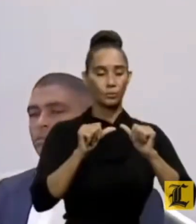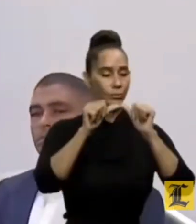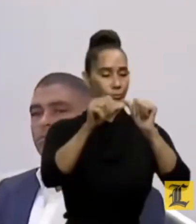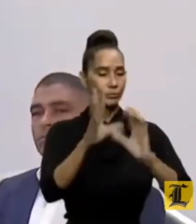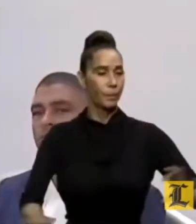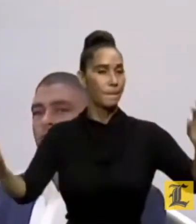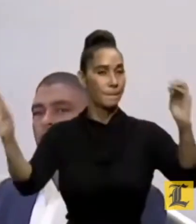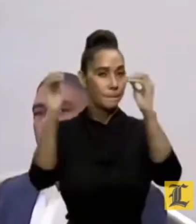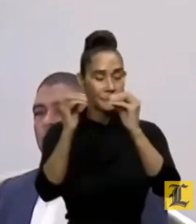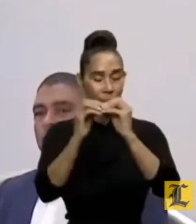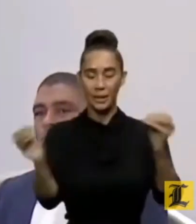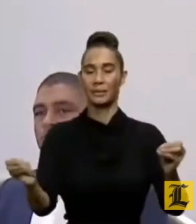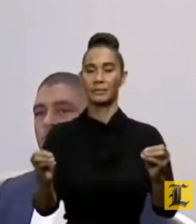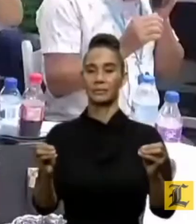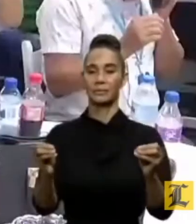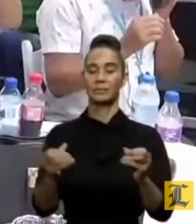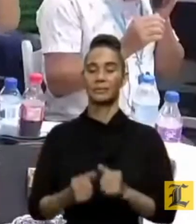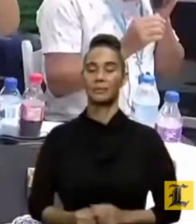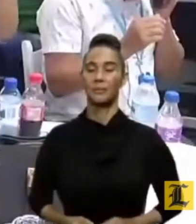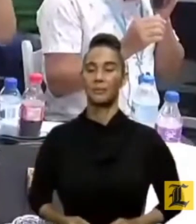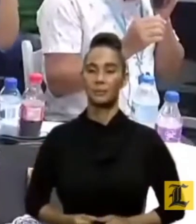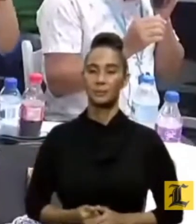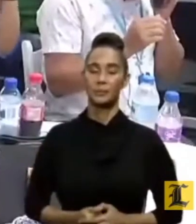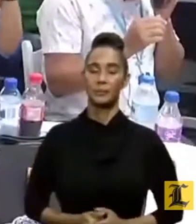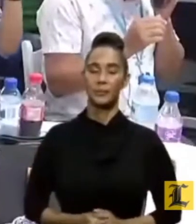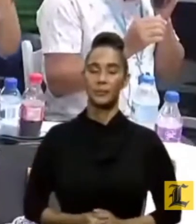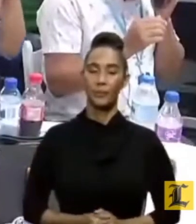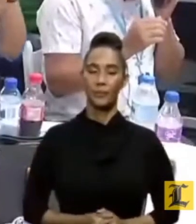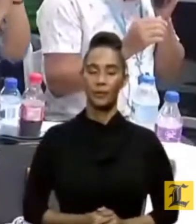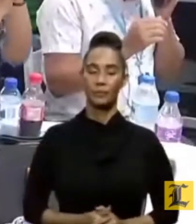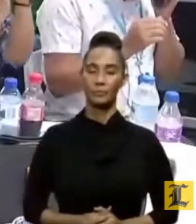el próximo año que jamás se hayan entregado.